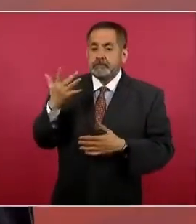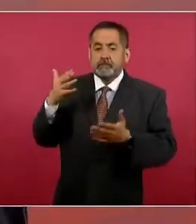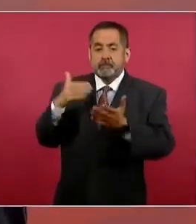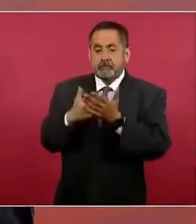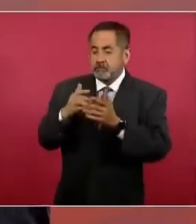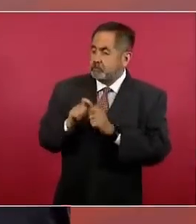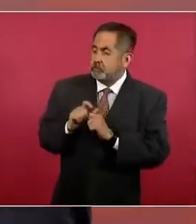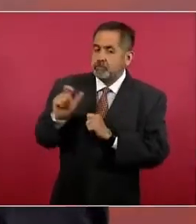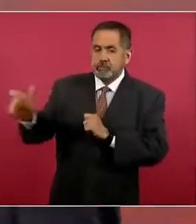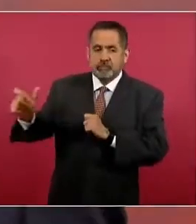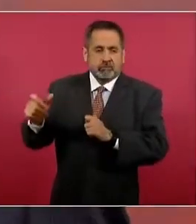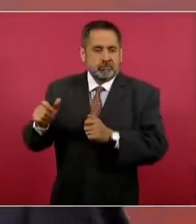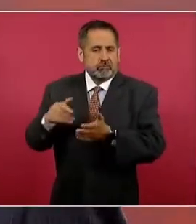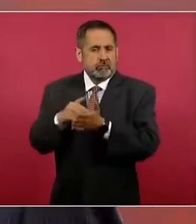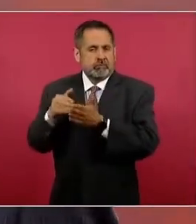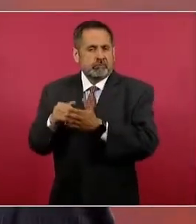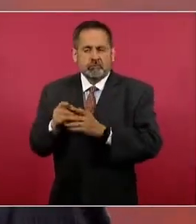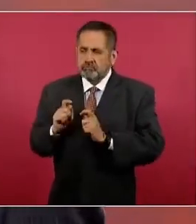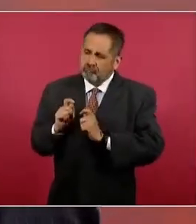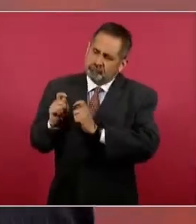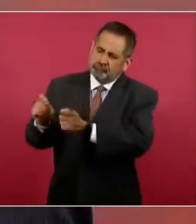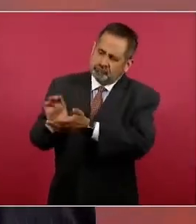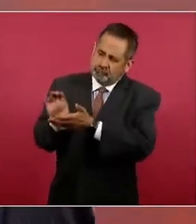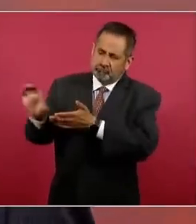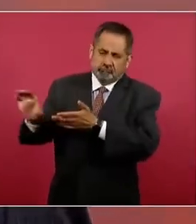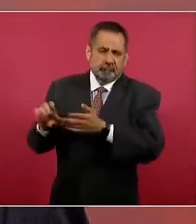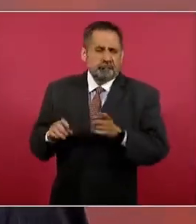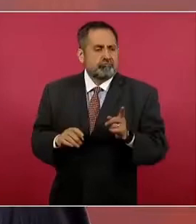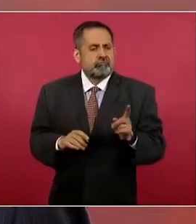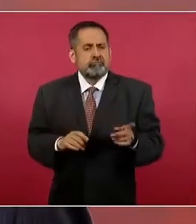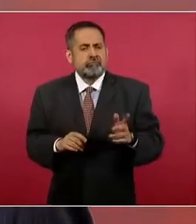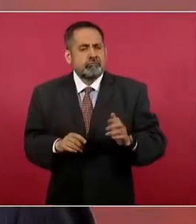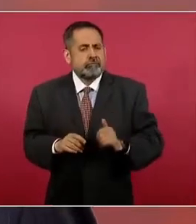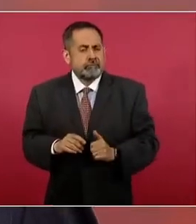ya estaba hablando por